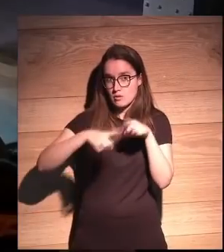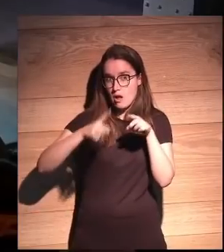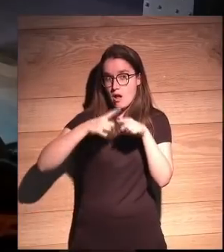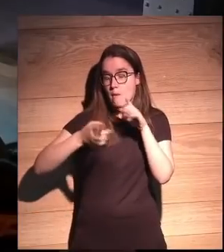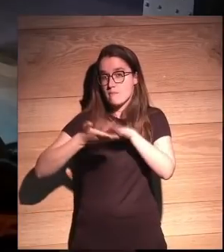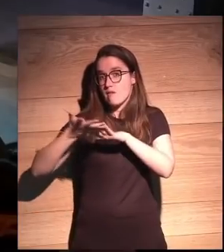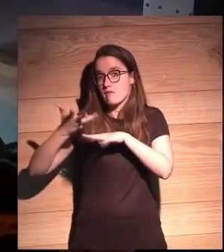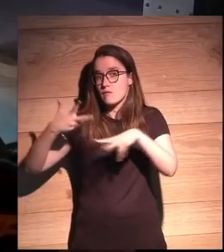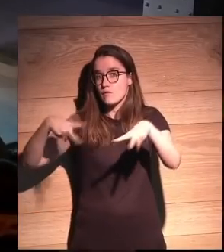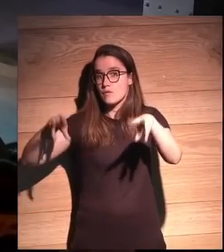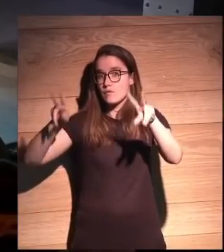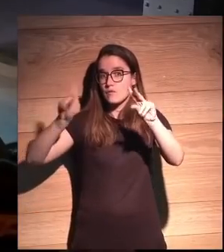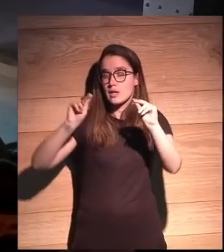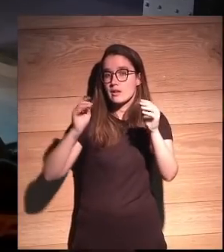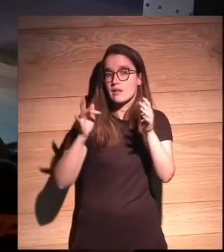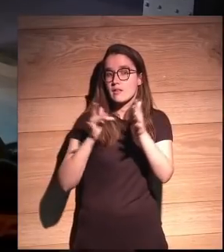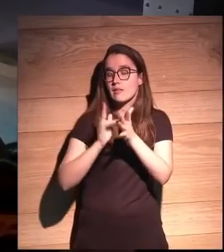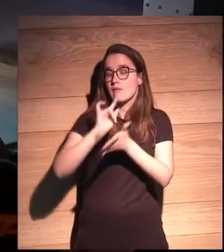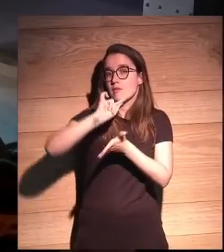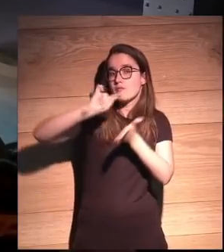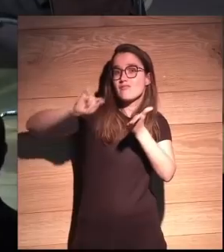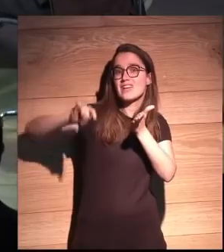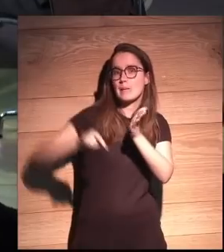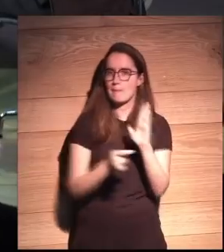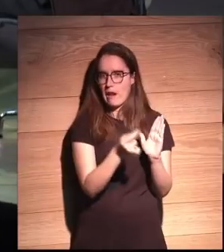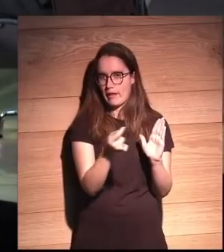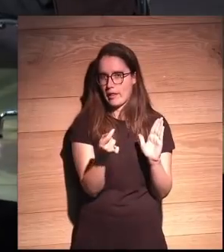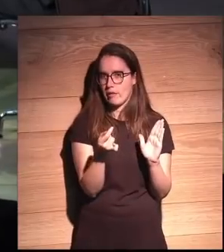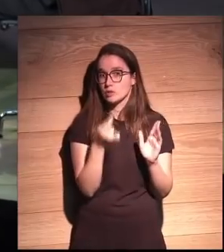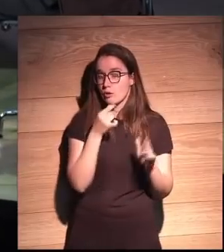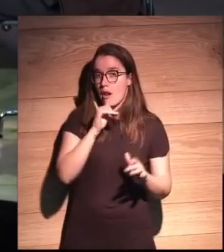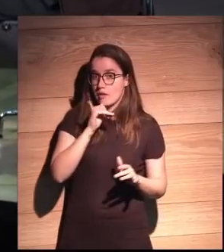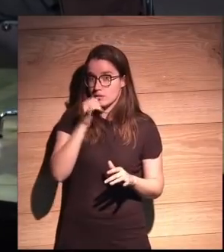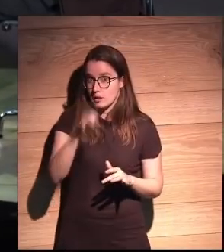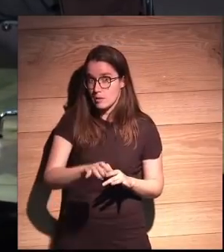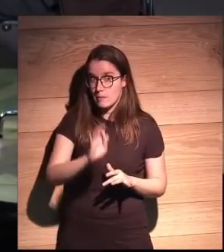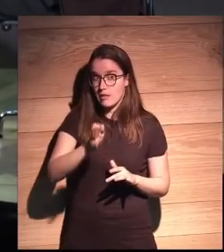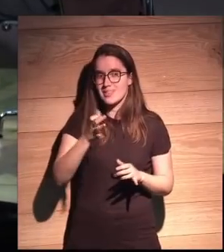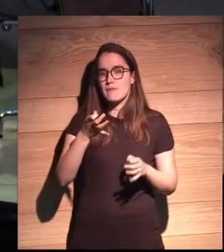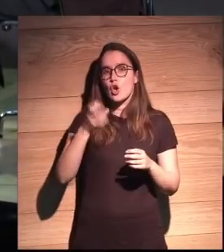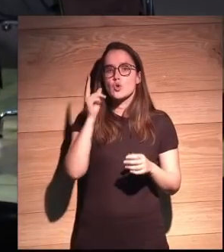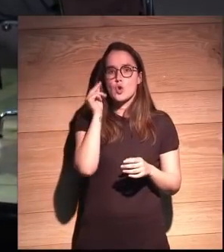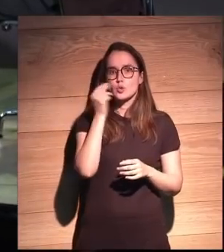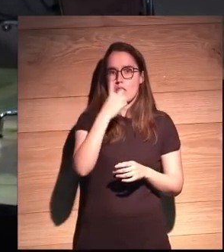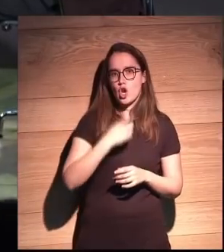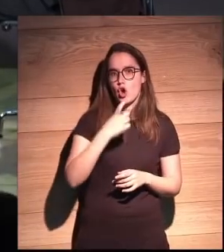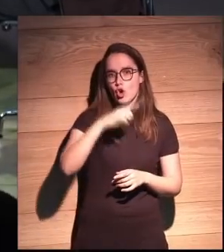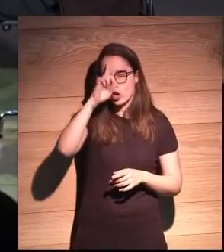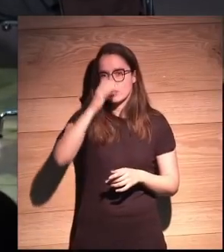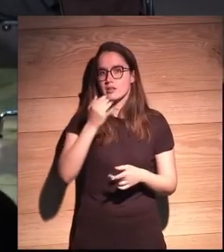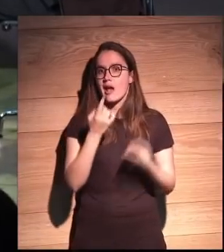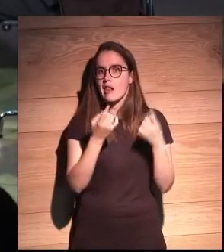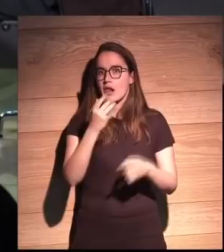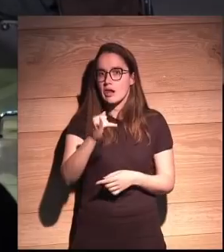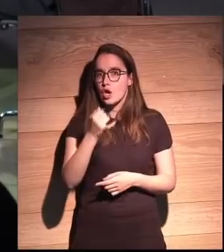a punto de terminar y vas a tener que rubricar, que también es latín, ¿no? Sí, claro, y lo tengo que hacer con un rotulador rojo. No sé si alguien lleva un